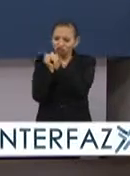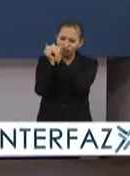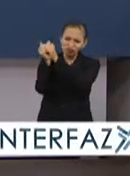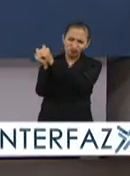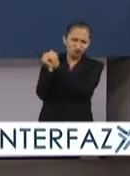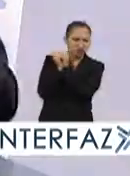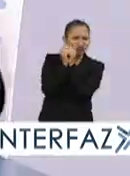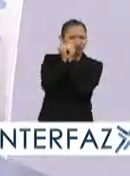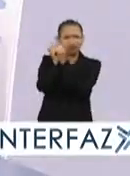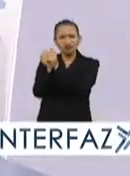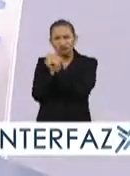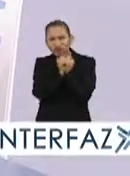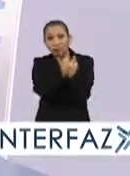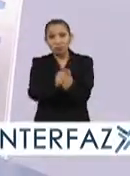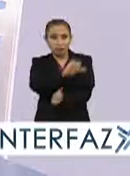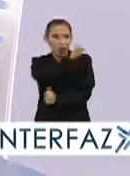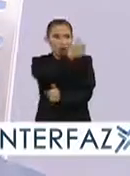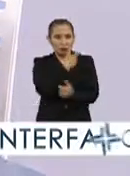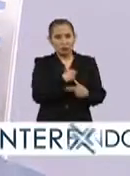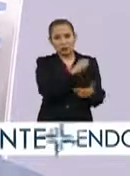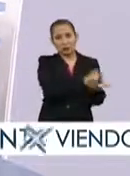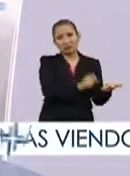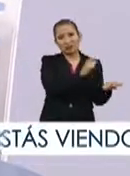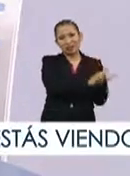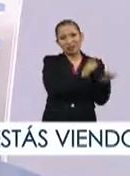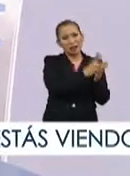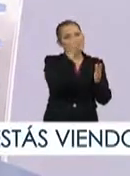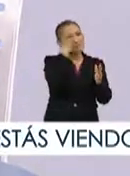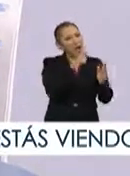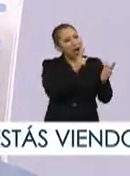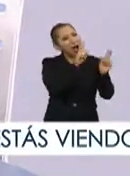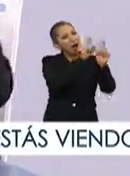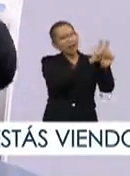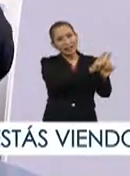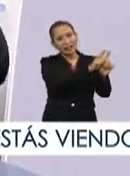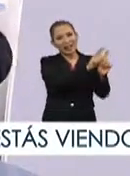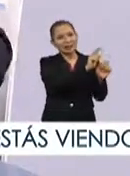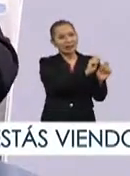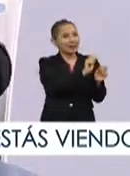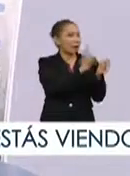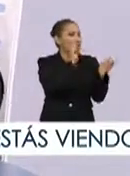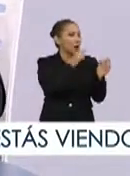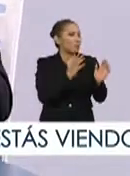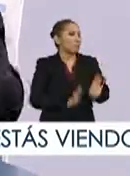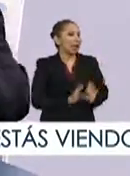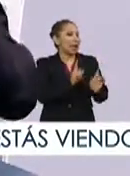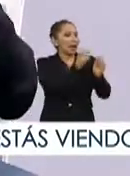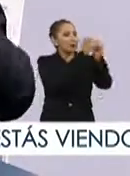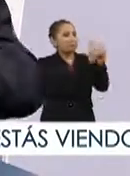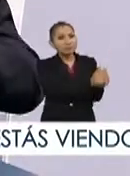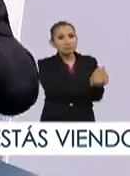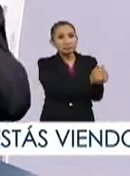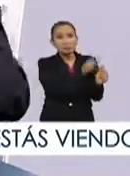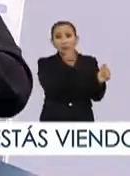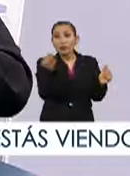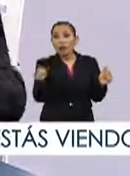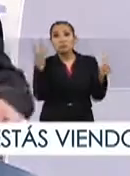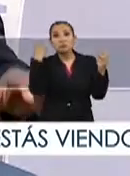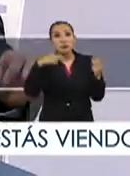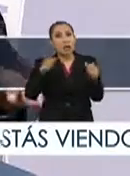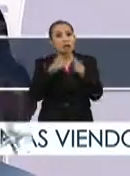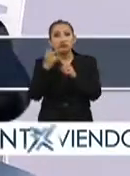más. A diferencia de otros escritores en donde viaja el escritor o la escritora y la pareja se queda, ellos